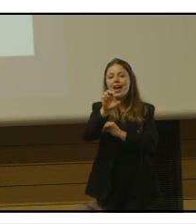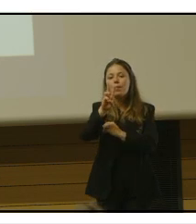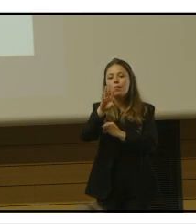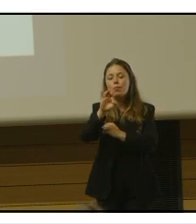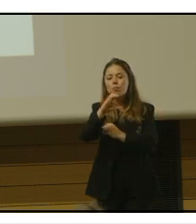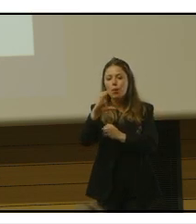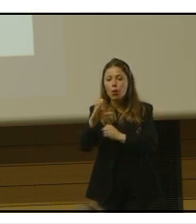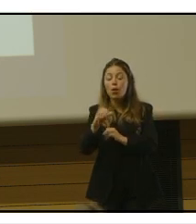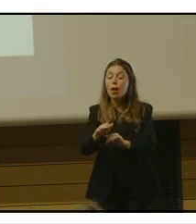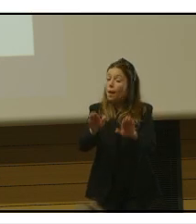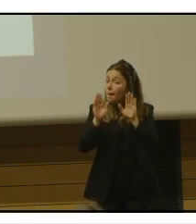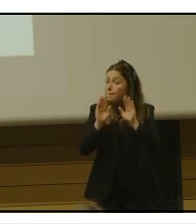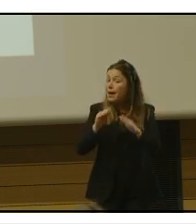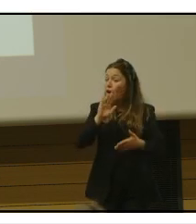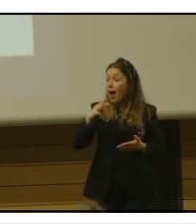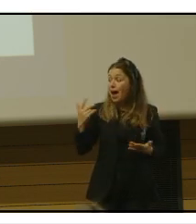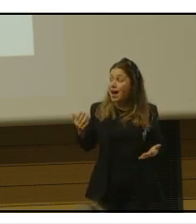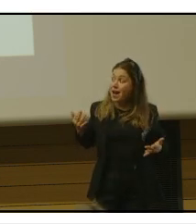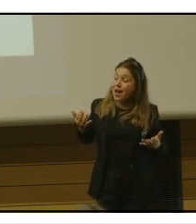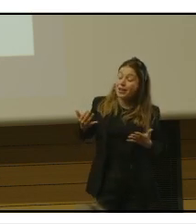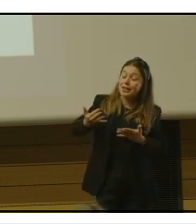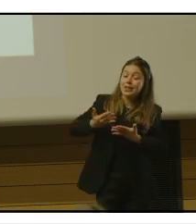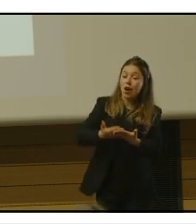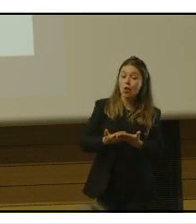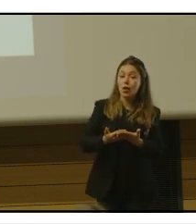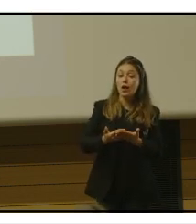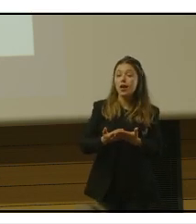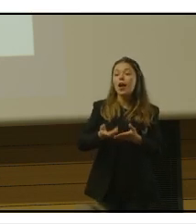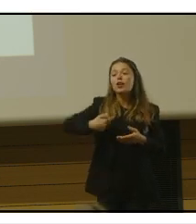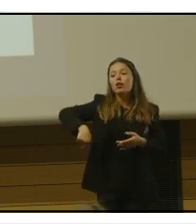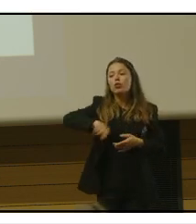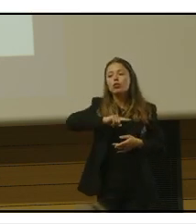como os decía, bueno, pues hasta la fecha nosotros no